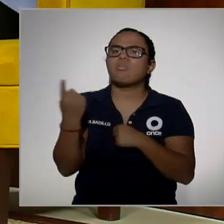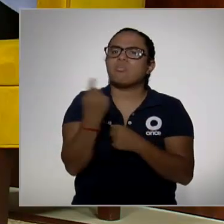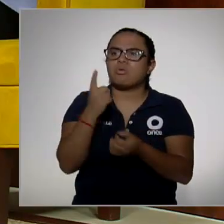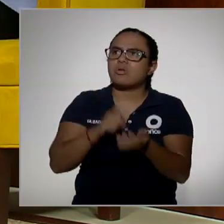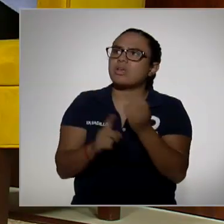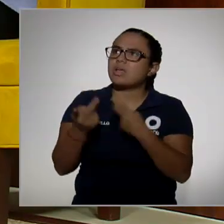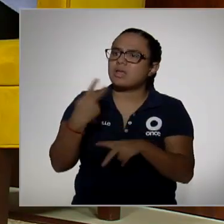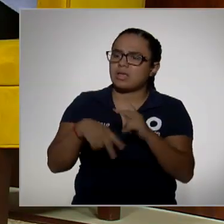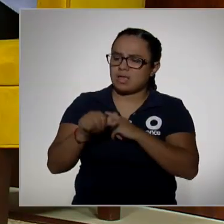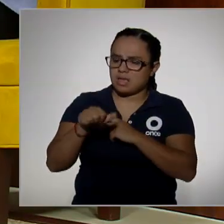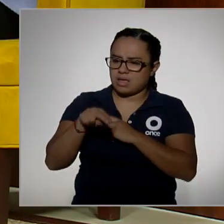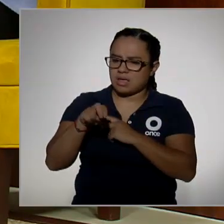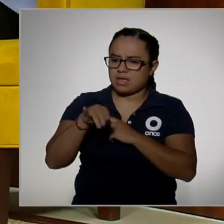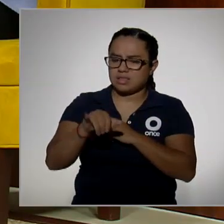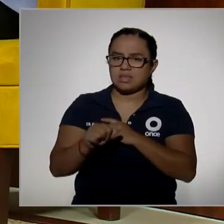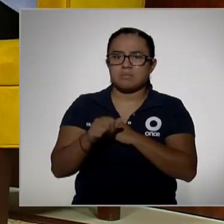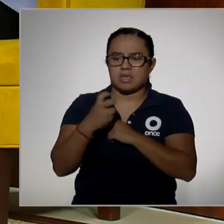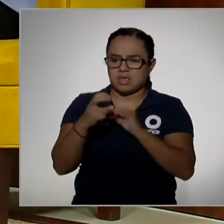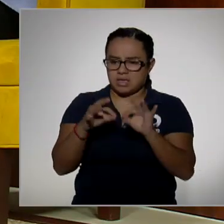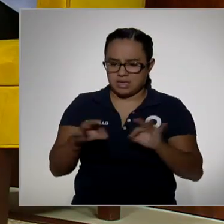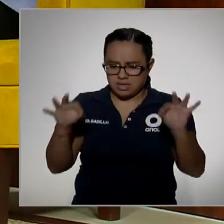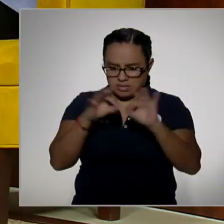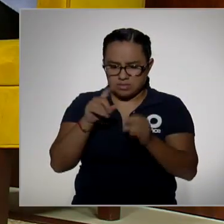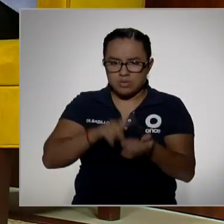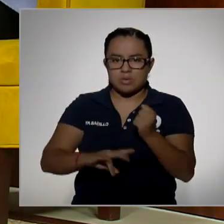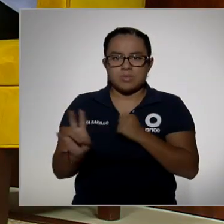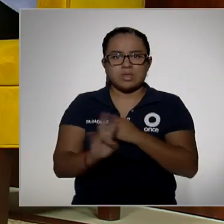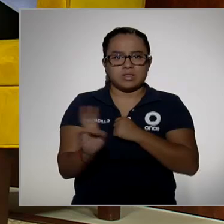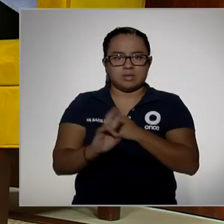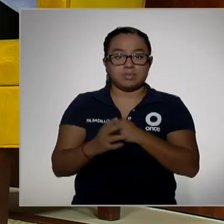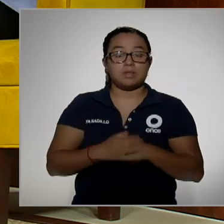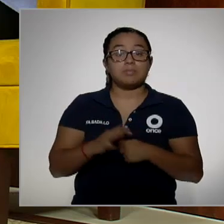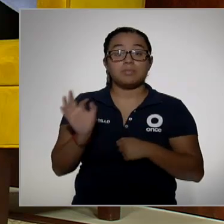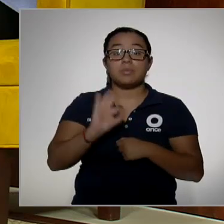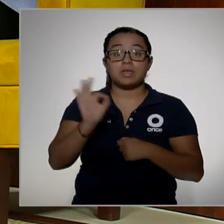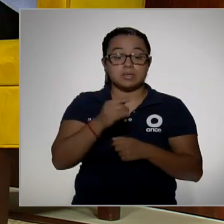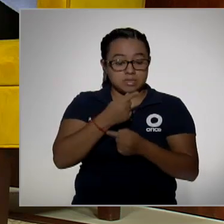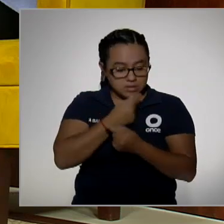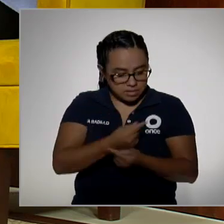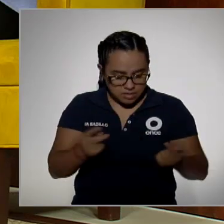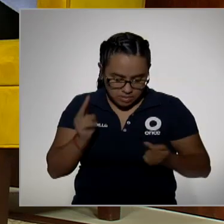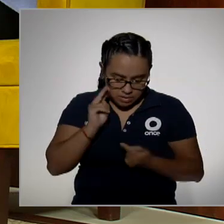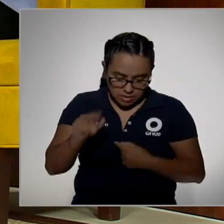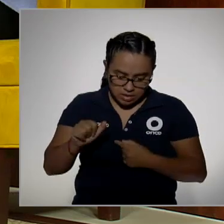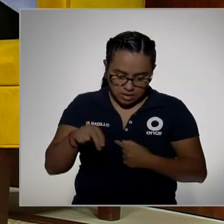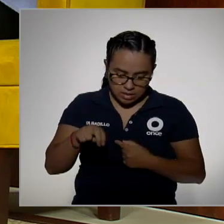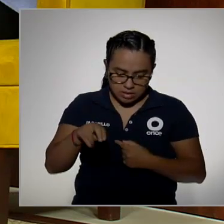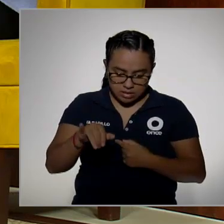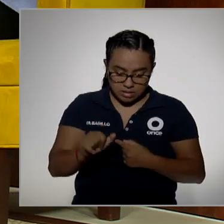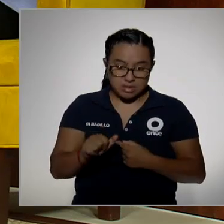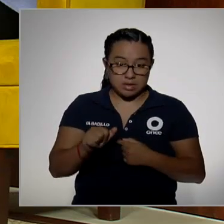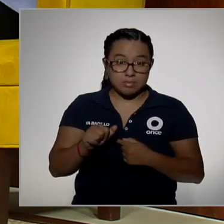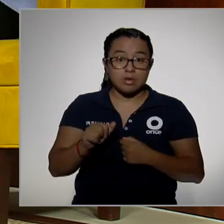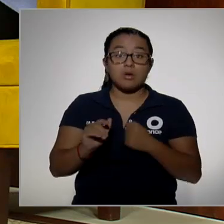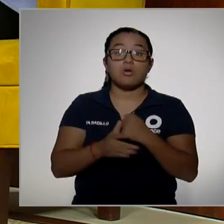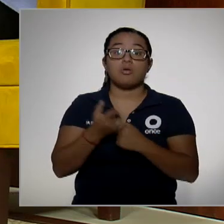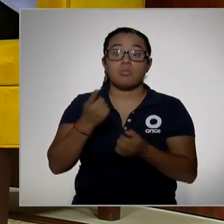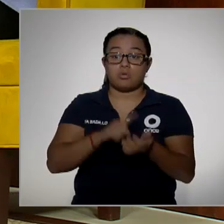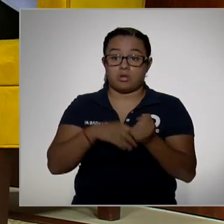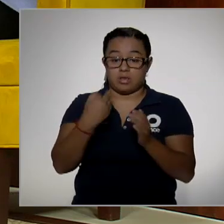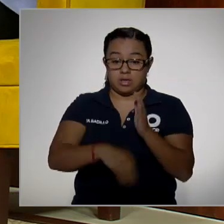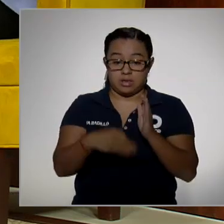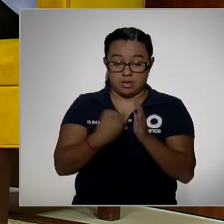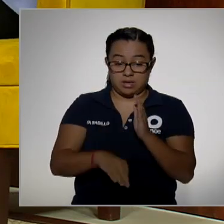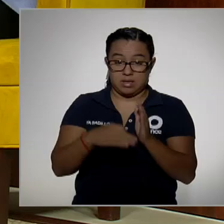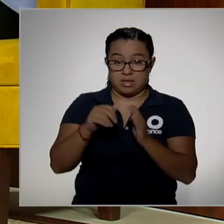forman la anemia porque es importante tener estos minerales entonces si en los niños vemos que hay tanta anemia nuestro pollos podemos decir que es por déficit de minerales